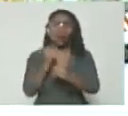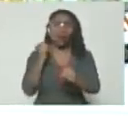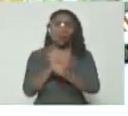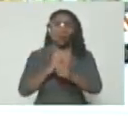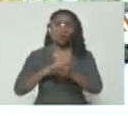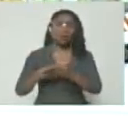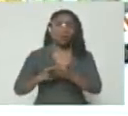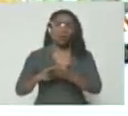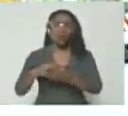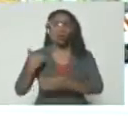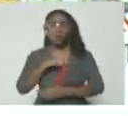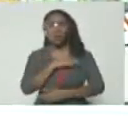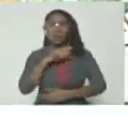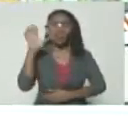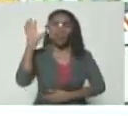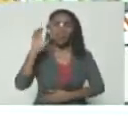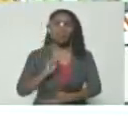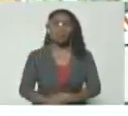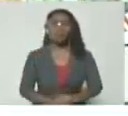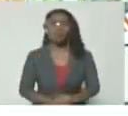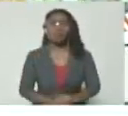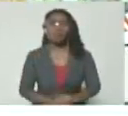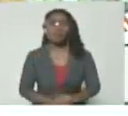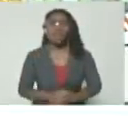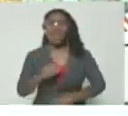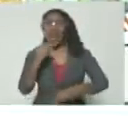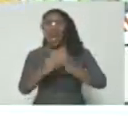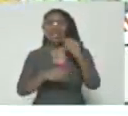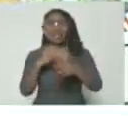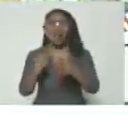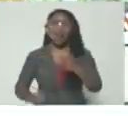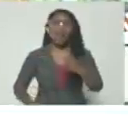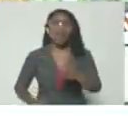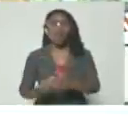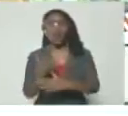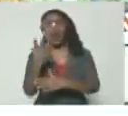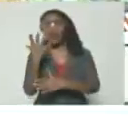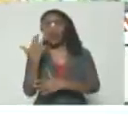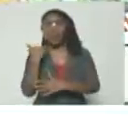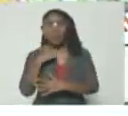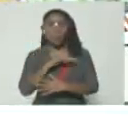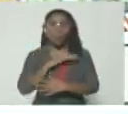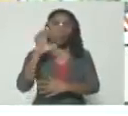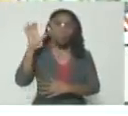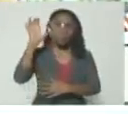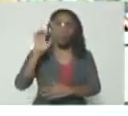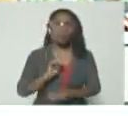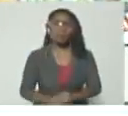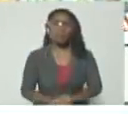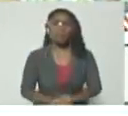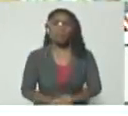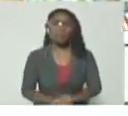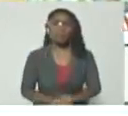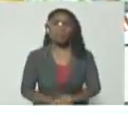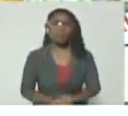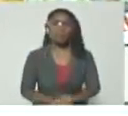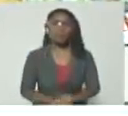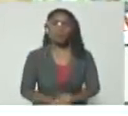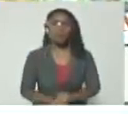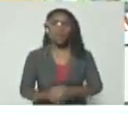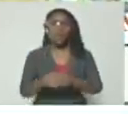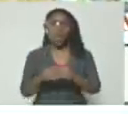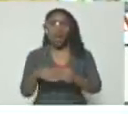recuperar nuestro país, de hacer florecer nuestro país, de